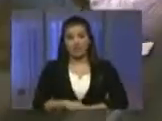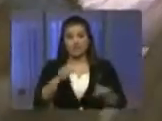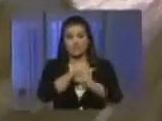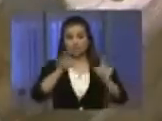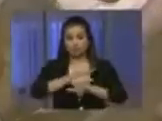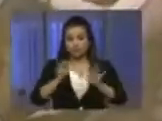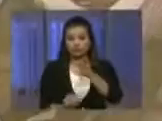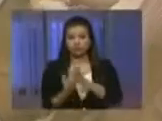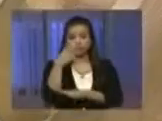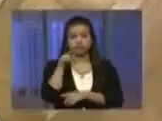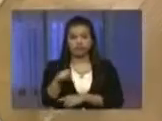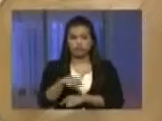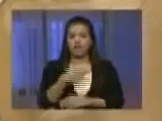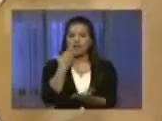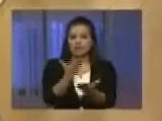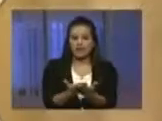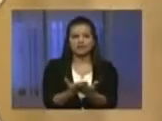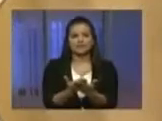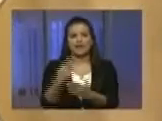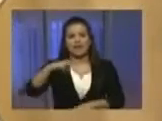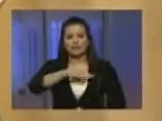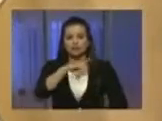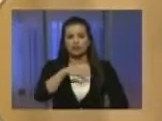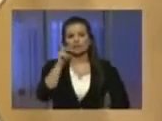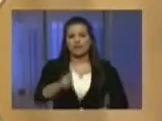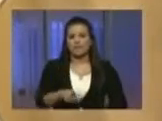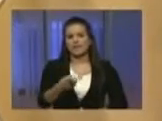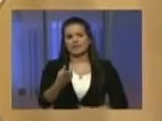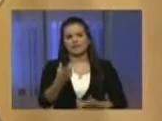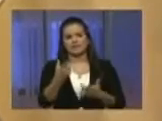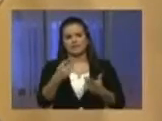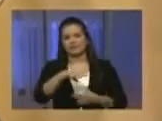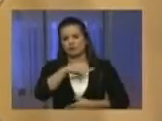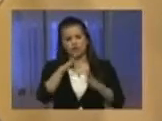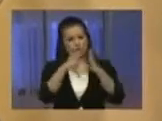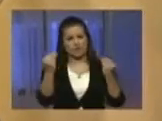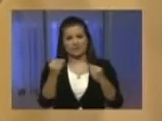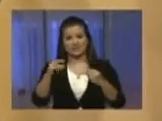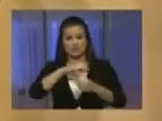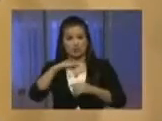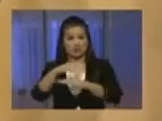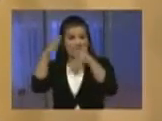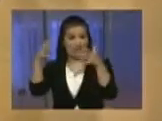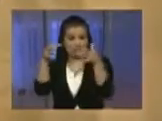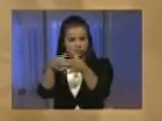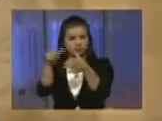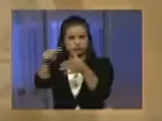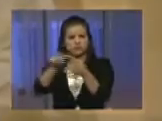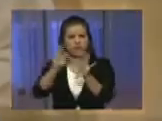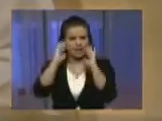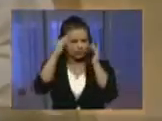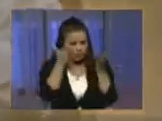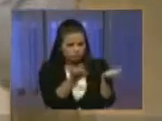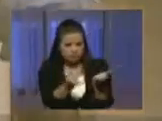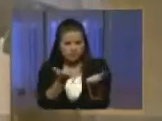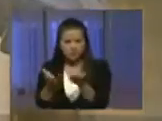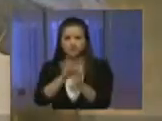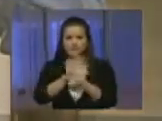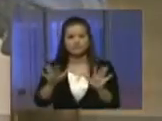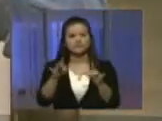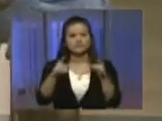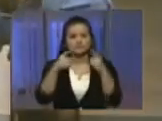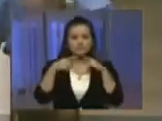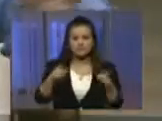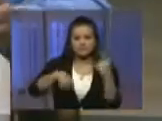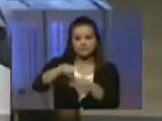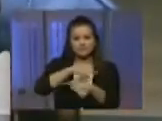creación gracias a las misiones y grandes misiones se ha podido superar buena parte de El rezago